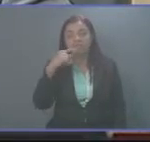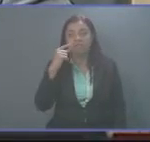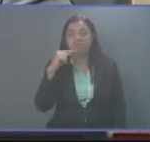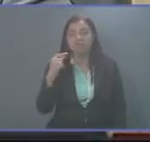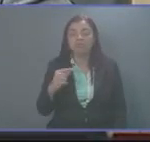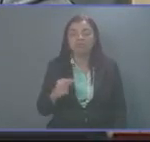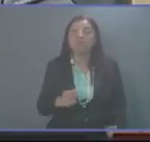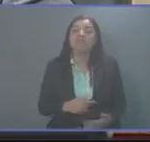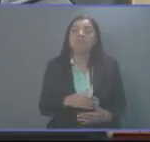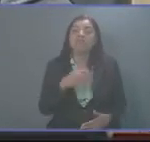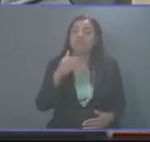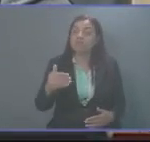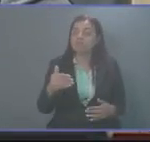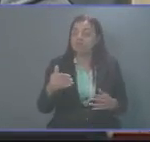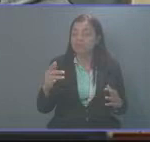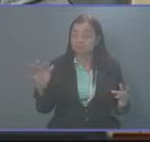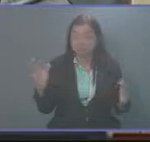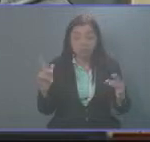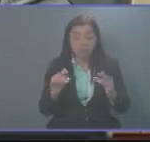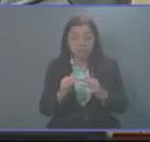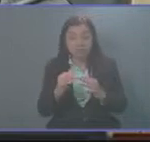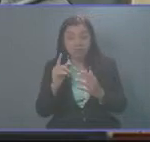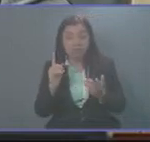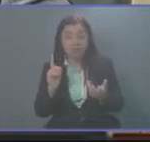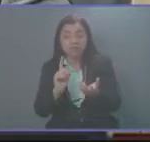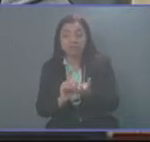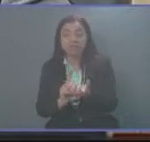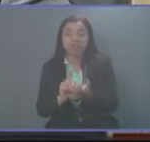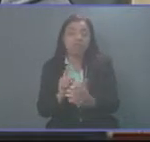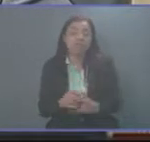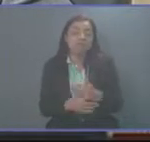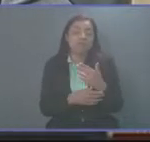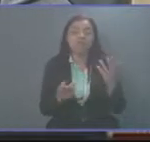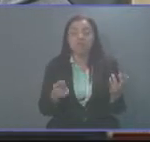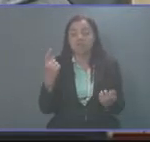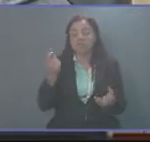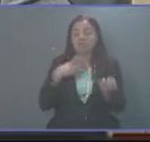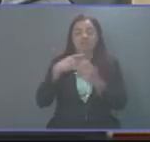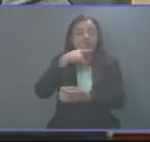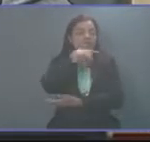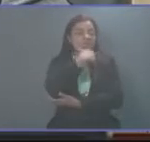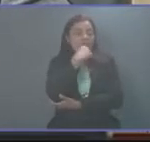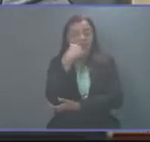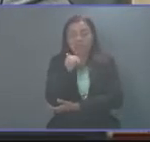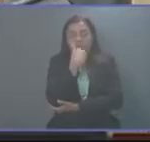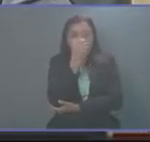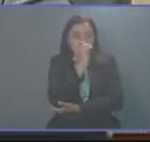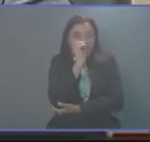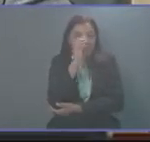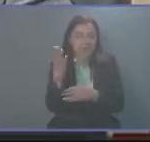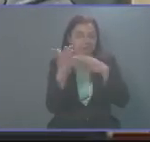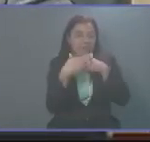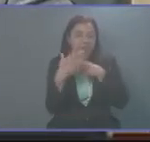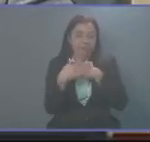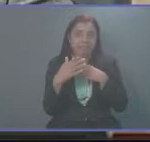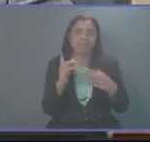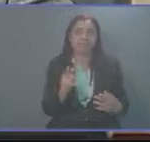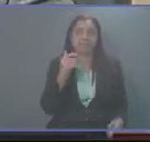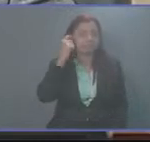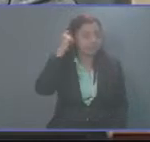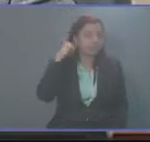lo pidieron reunirse con ustedes, y él me dice, a mí nunca me llamaron. Y Lupito, en